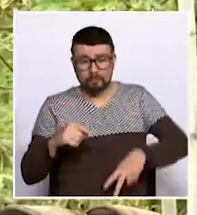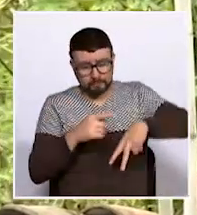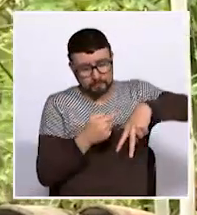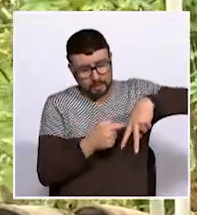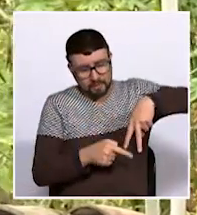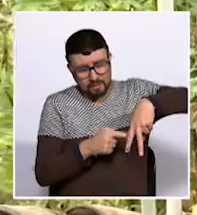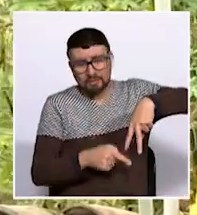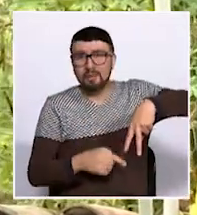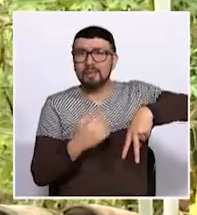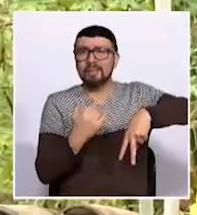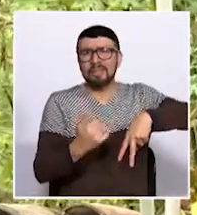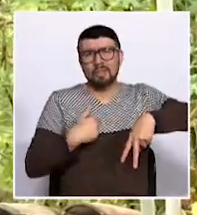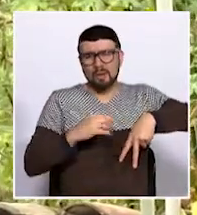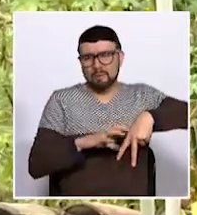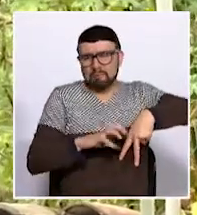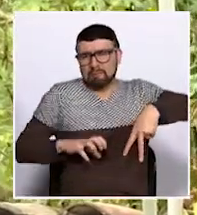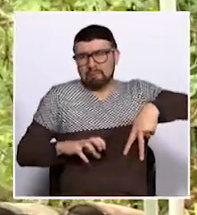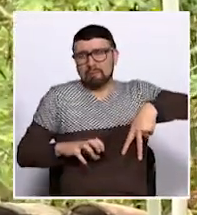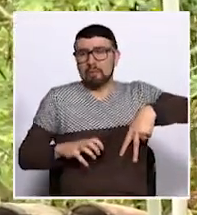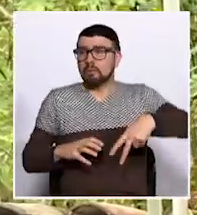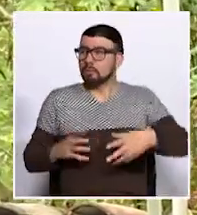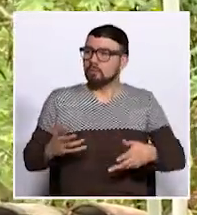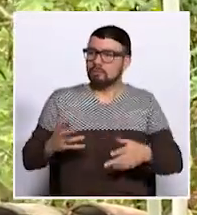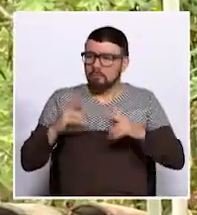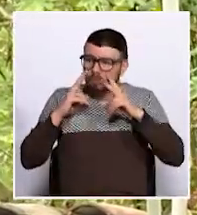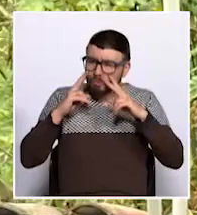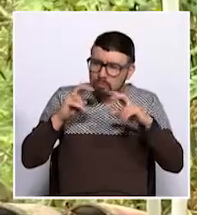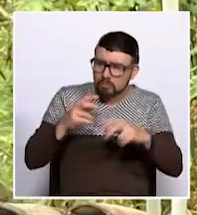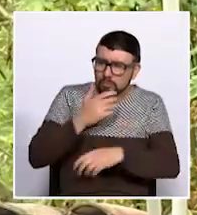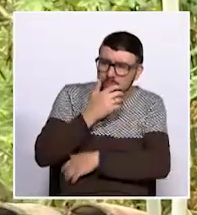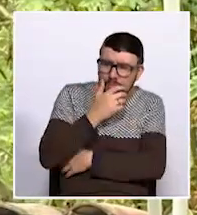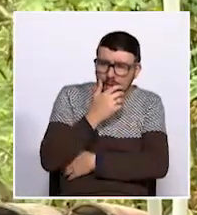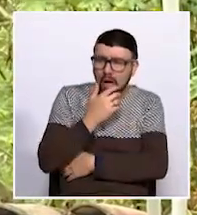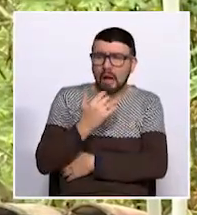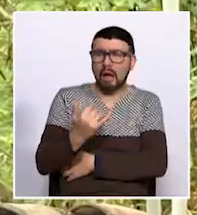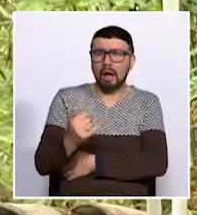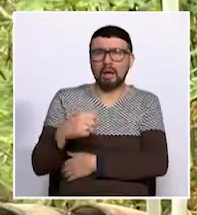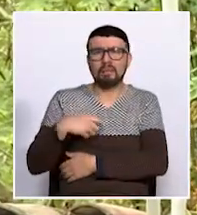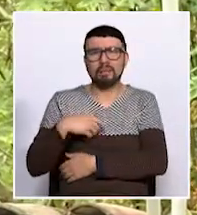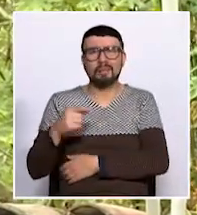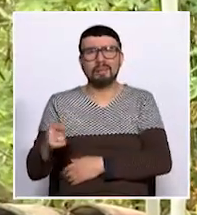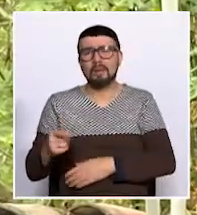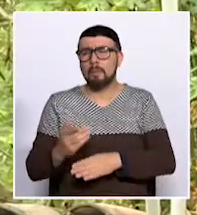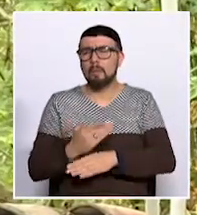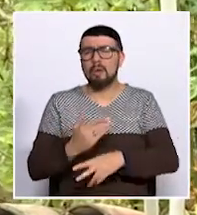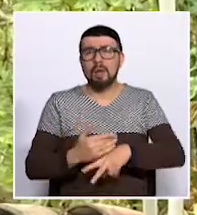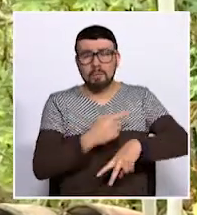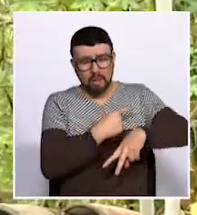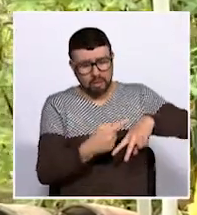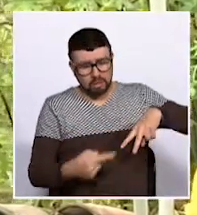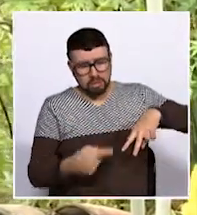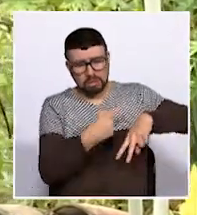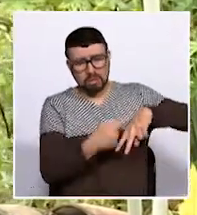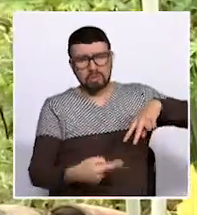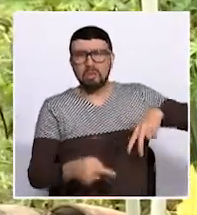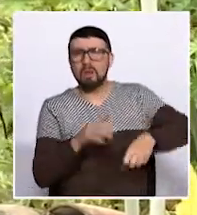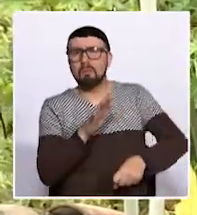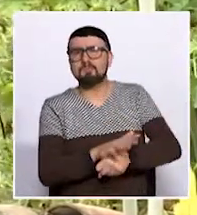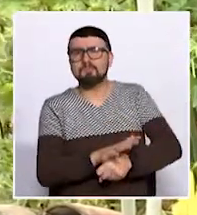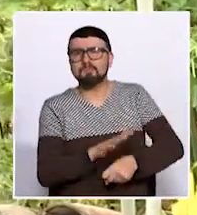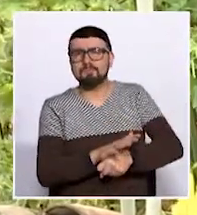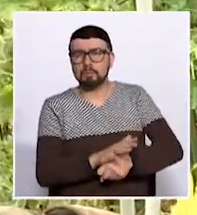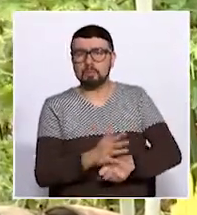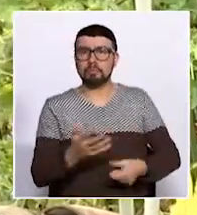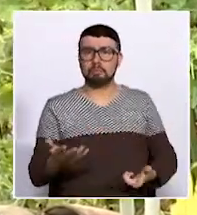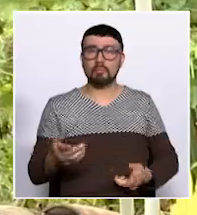muchos calambres, y resulta que vamos a ver, y es que las personas ya tienen una insuficiencia venosa. Y le seguimos dando